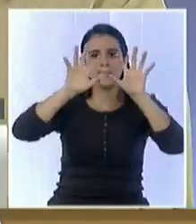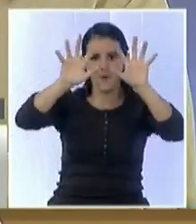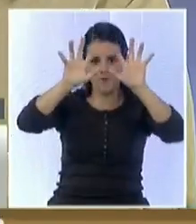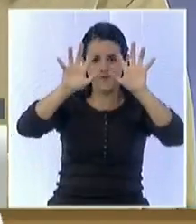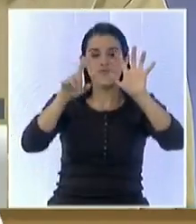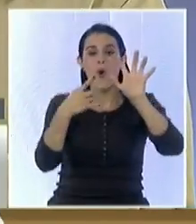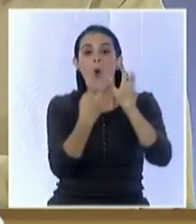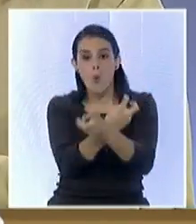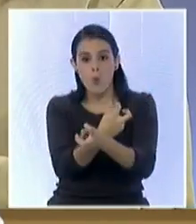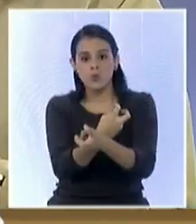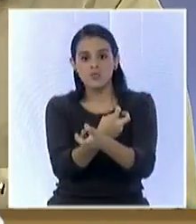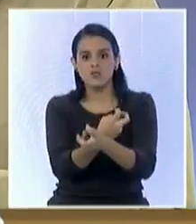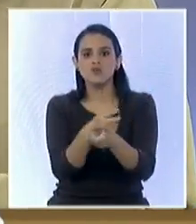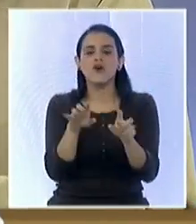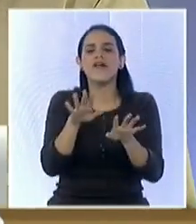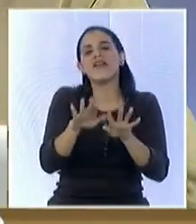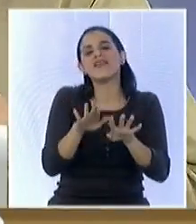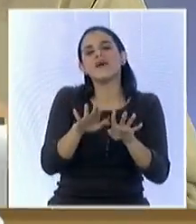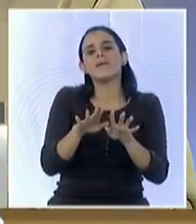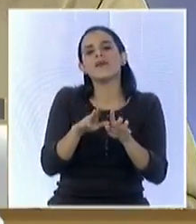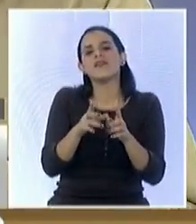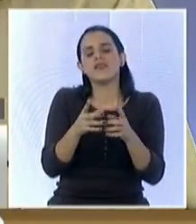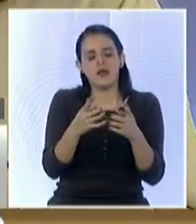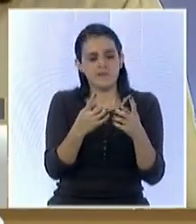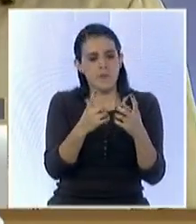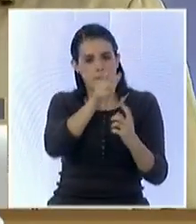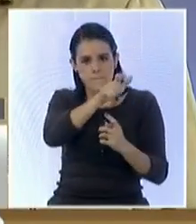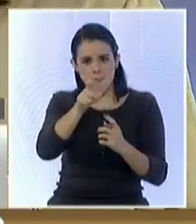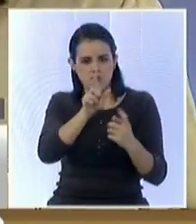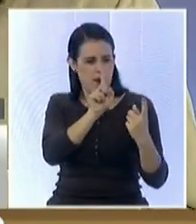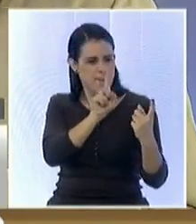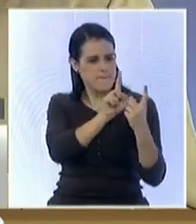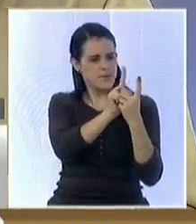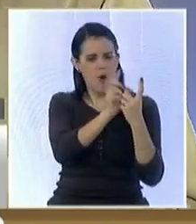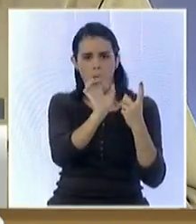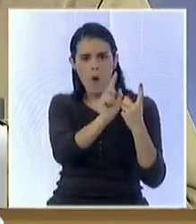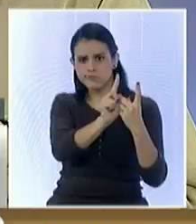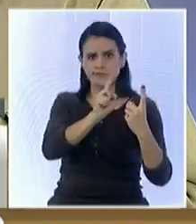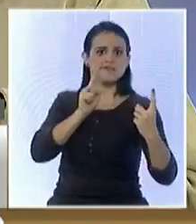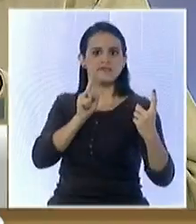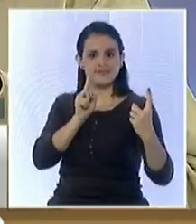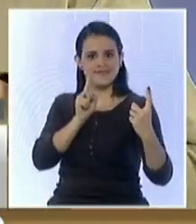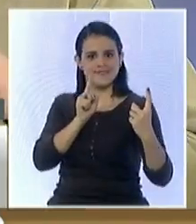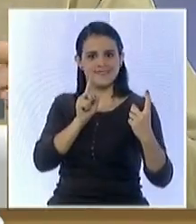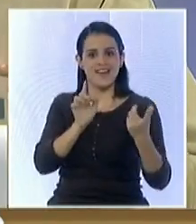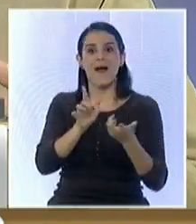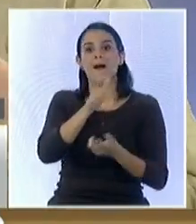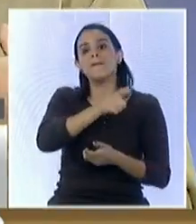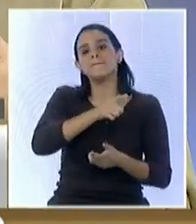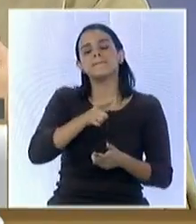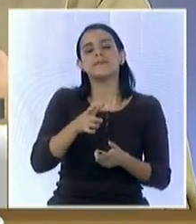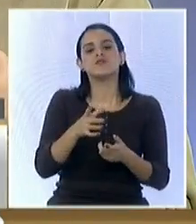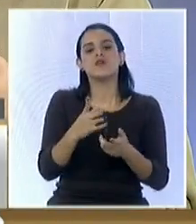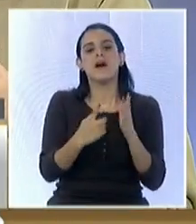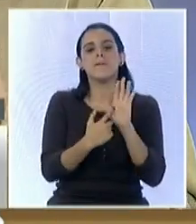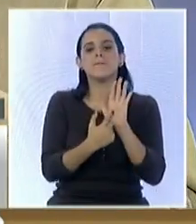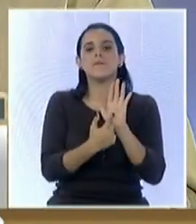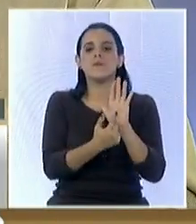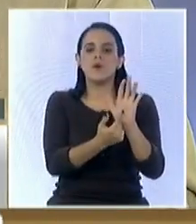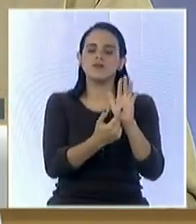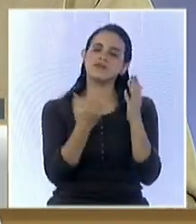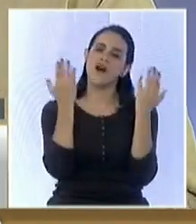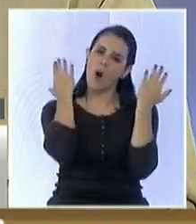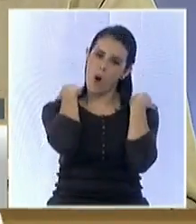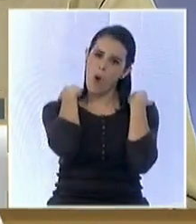poder manejar las distancias. Pero desde el punto de vista de la biodecodificación, hay gente que representa en la escápula